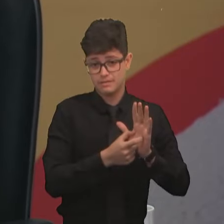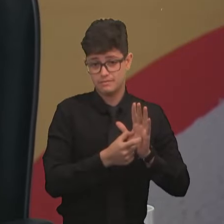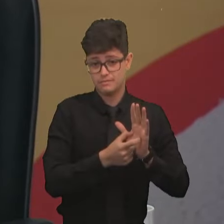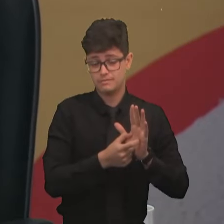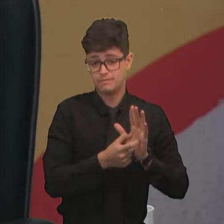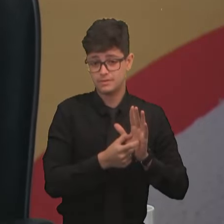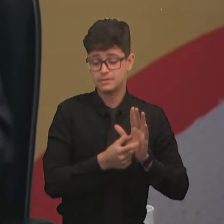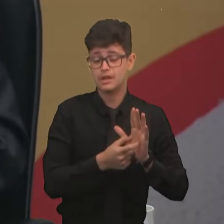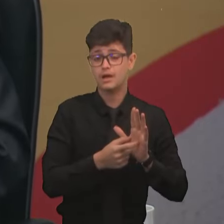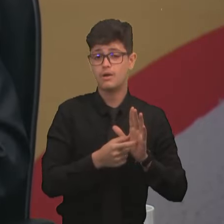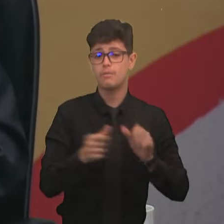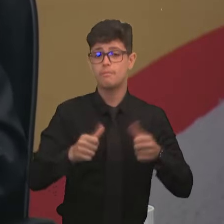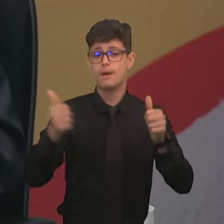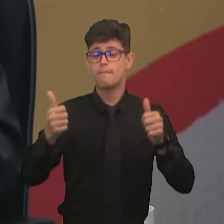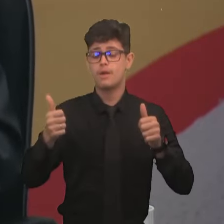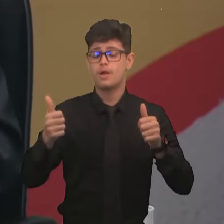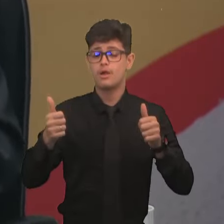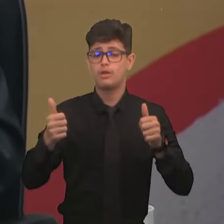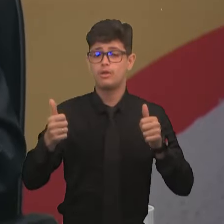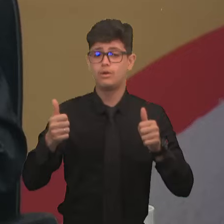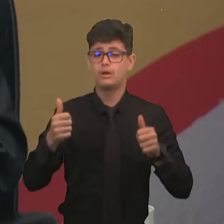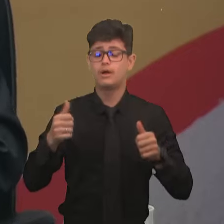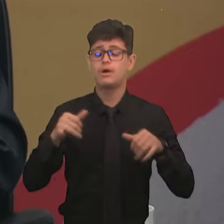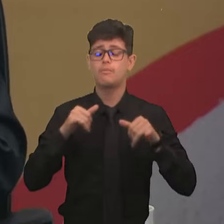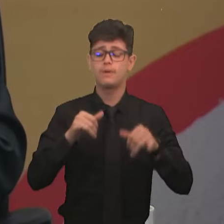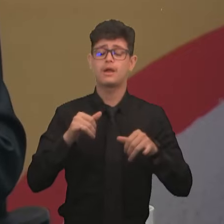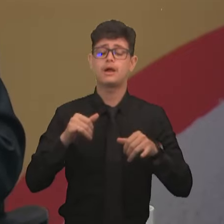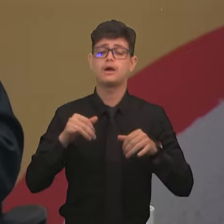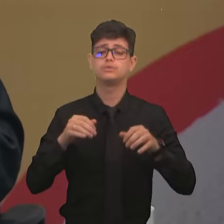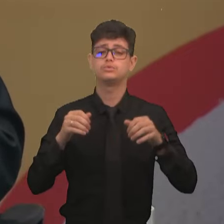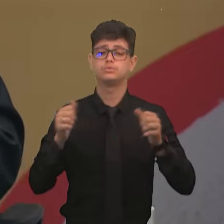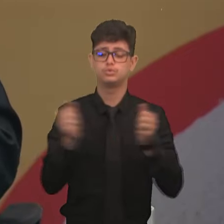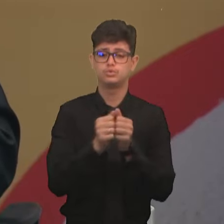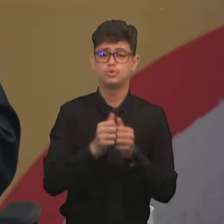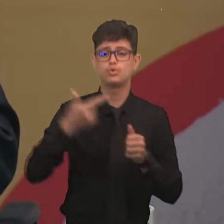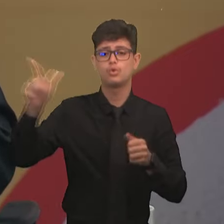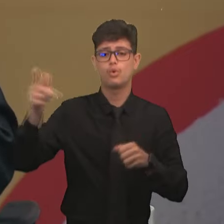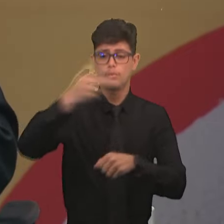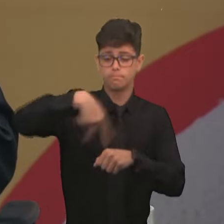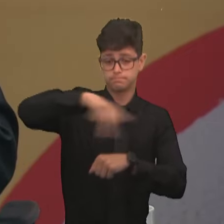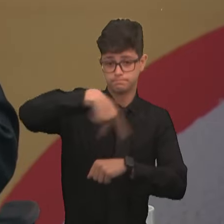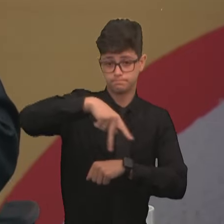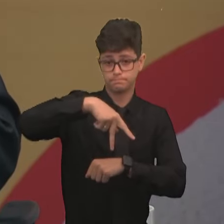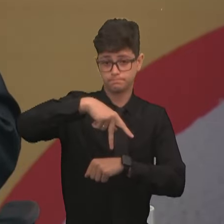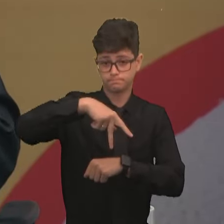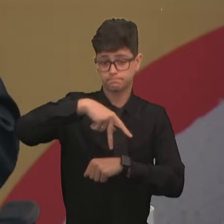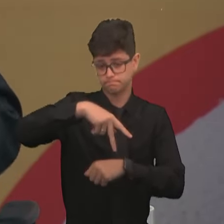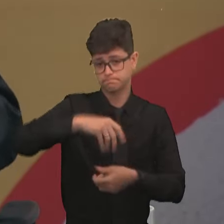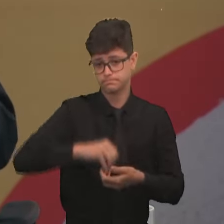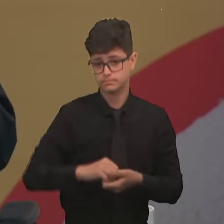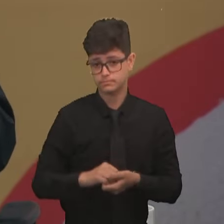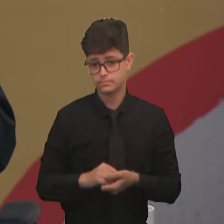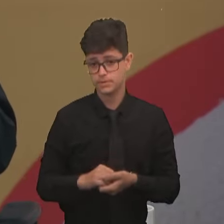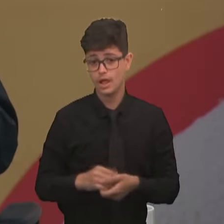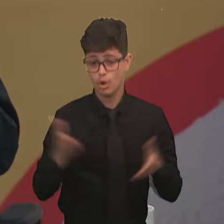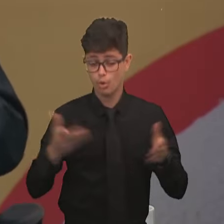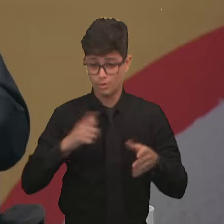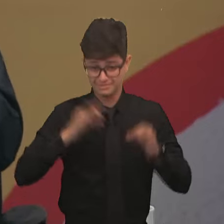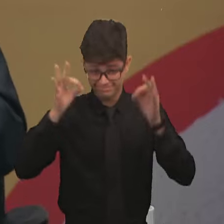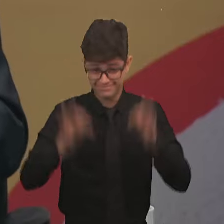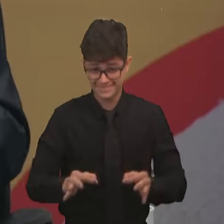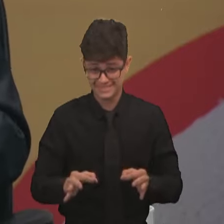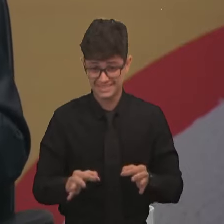genera dificultades. Y no sabemos muy bien que vendrá después de mañana. Lo único